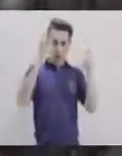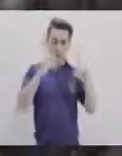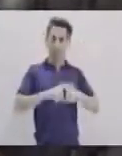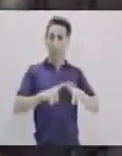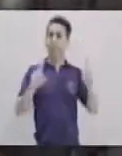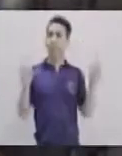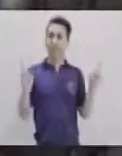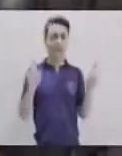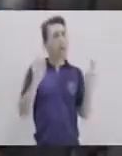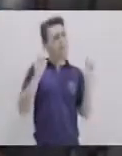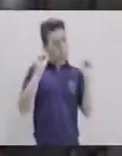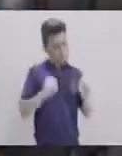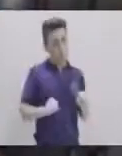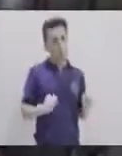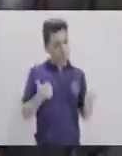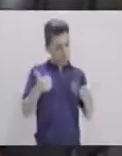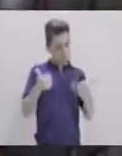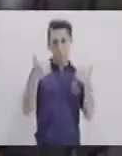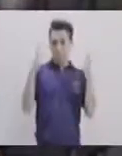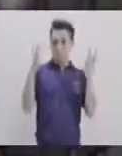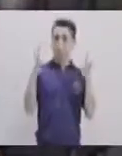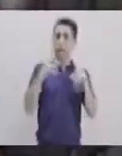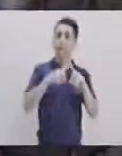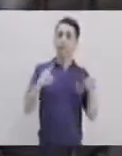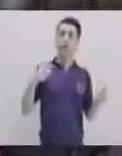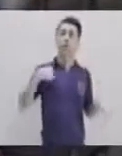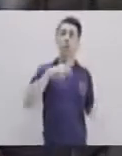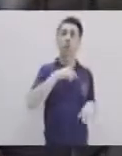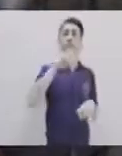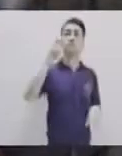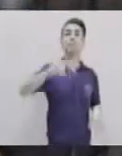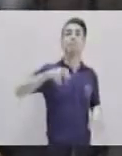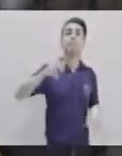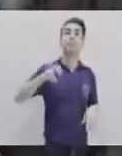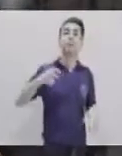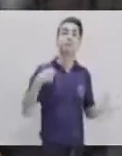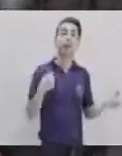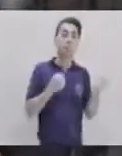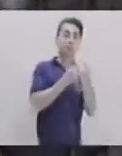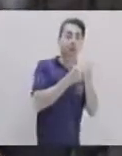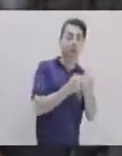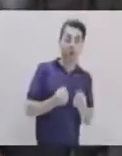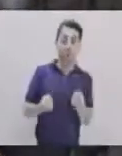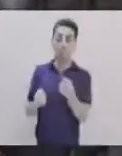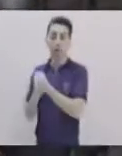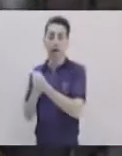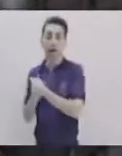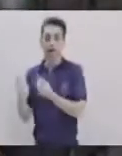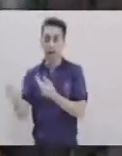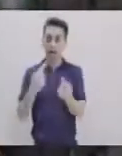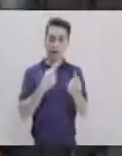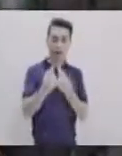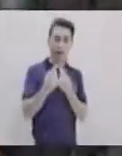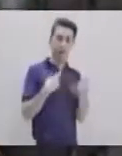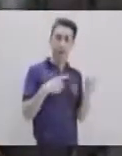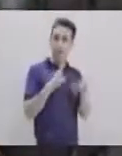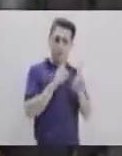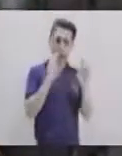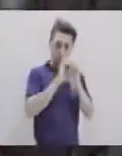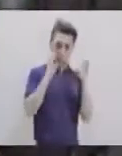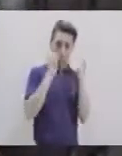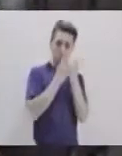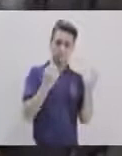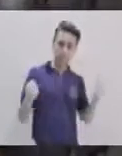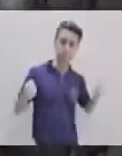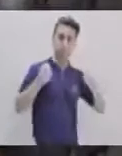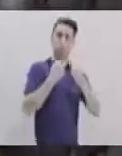diferente y eso es válido, pero nosotros necesitamos apoyarnos, ¿verdad?, como un gran equipo